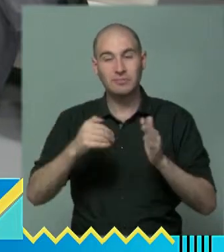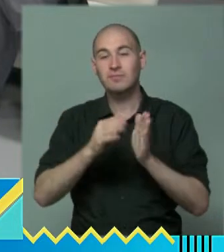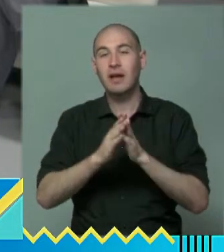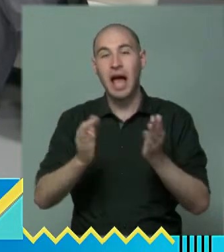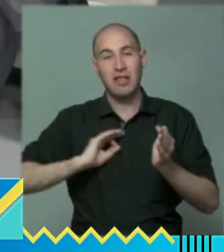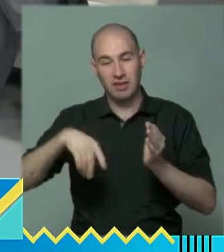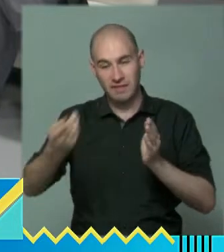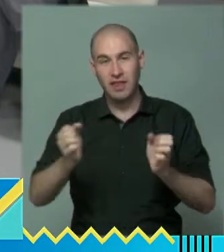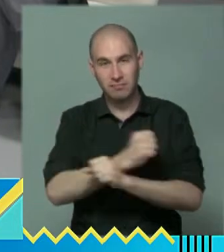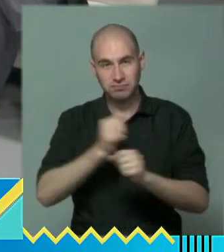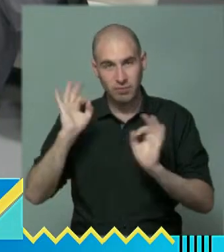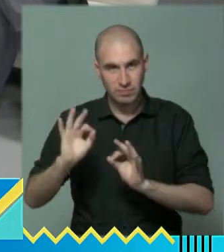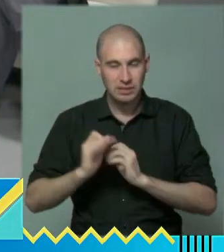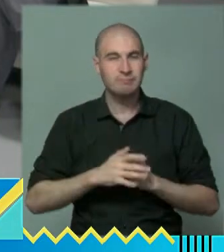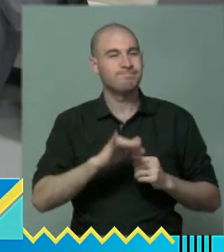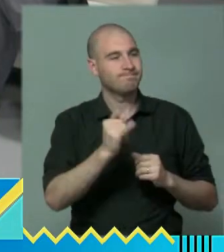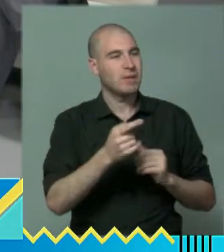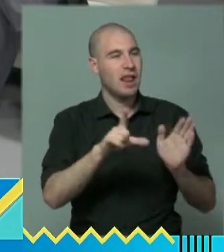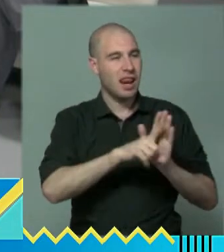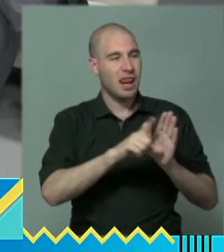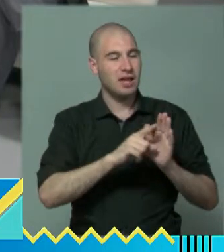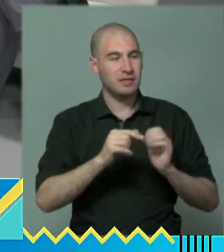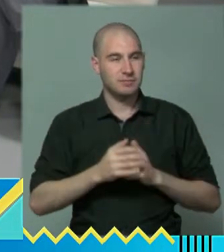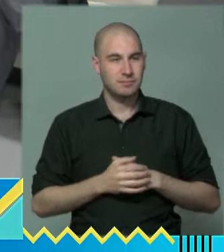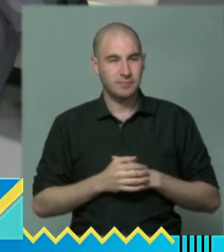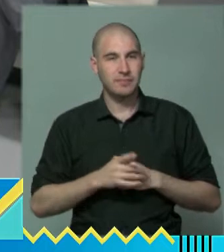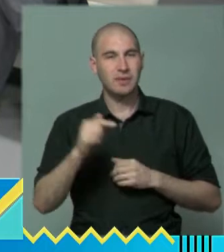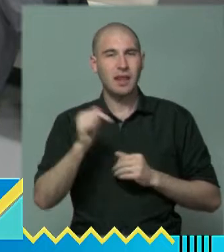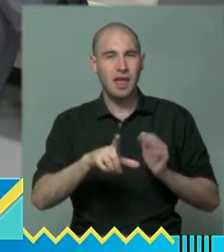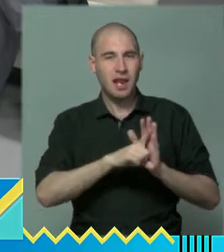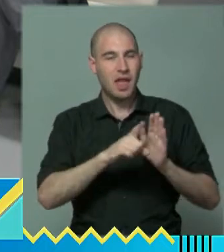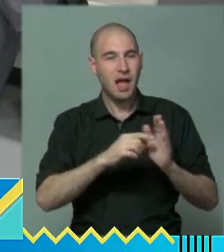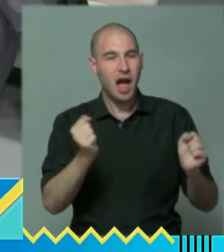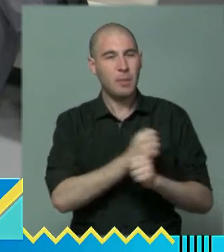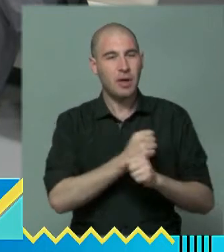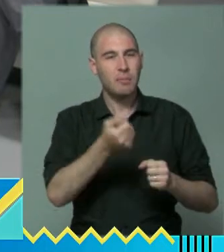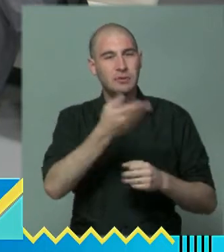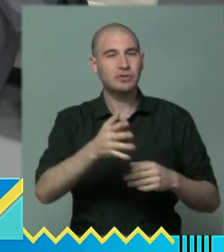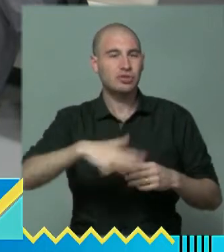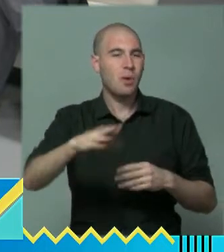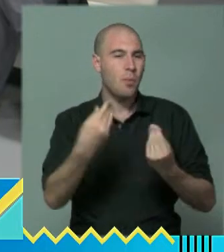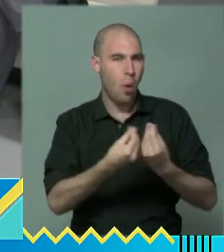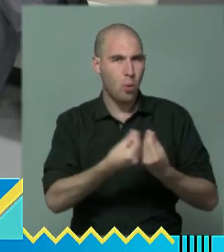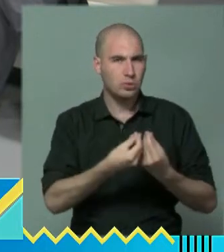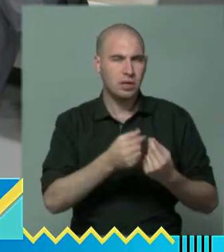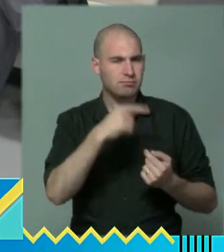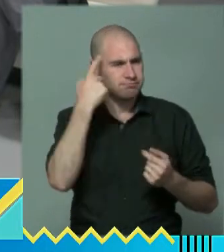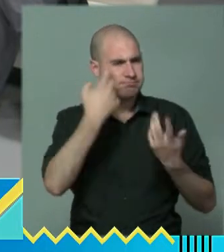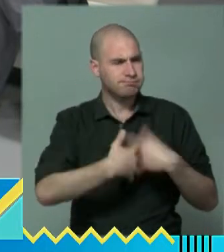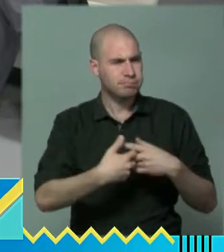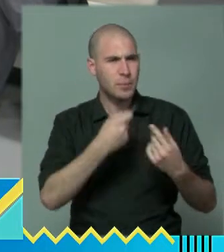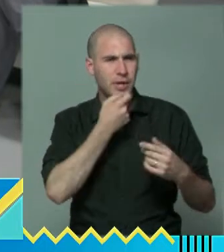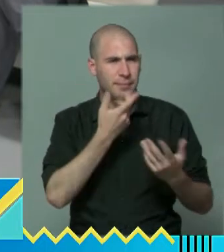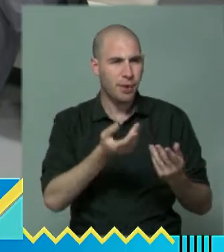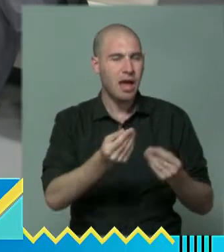seguramente el año que viene. Así es. Bueno, pero una ley que la verdad tiene el visto bueno de gran parte de la sociedad, que nos hace pensar, bueno, si